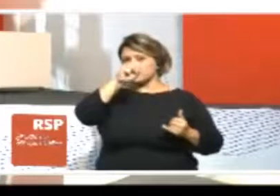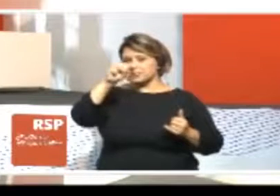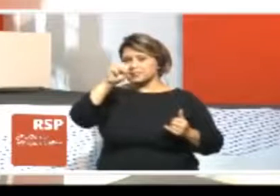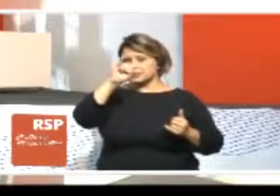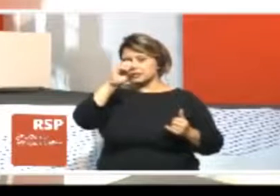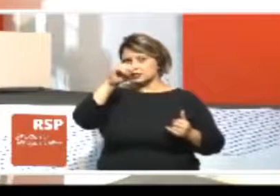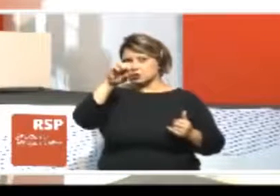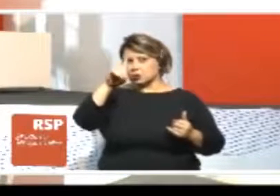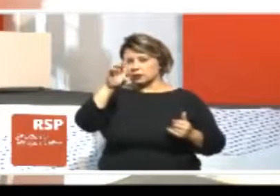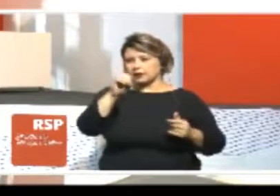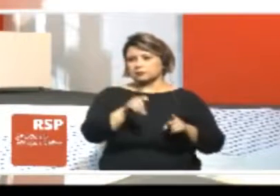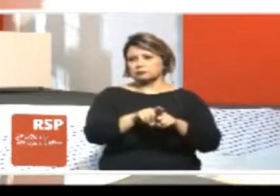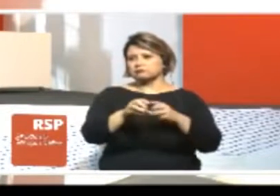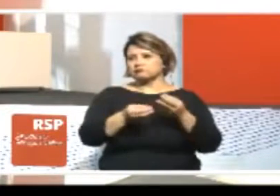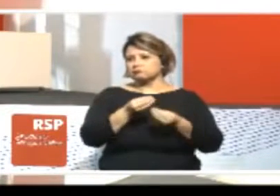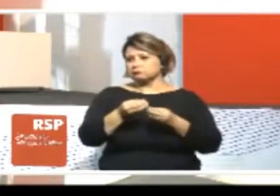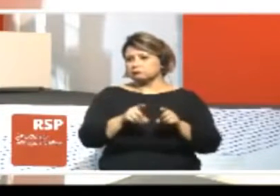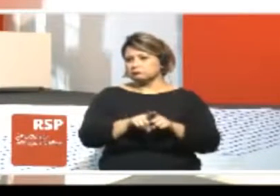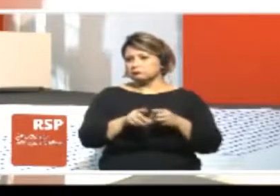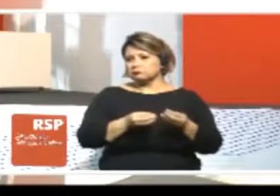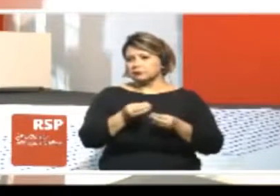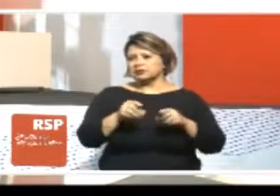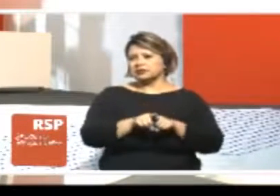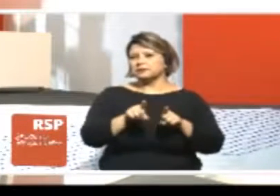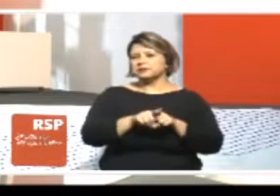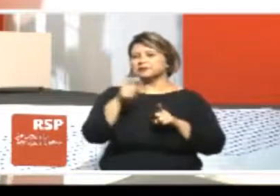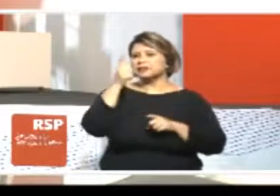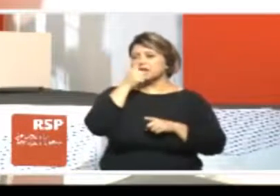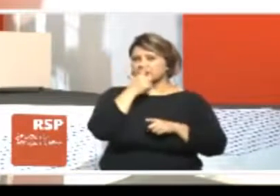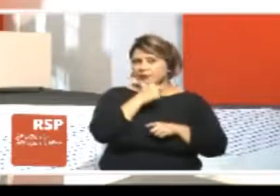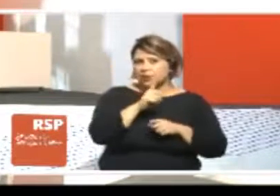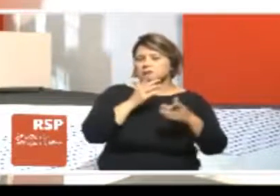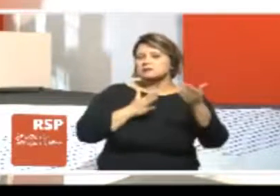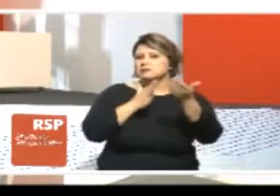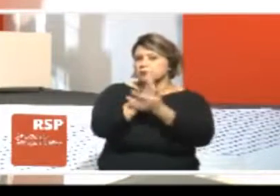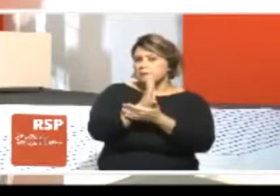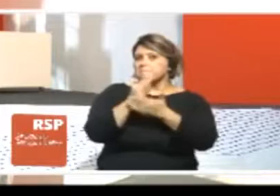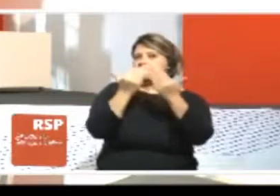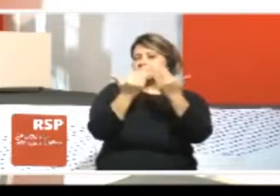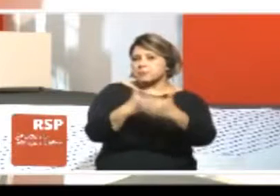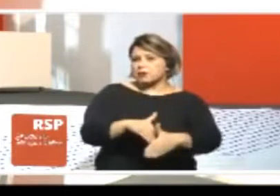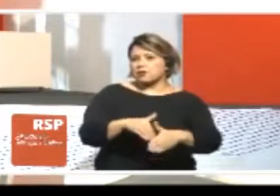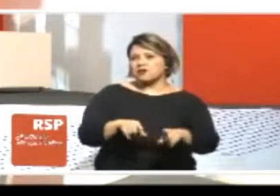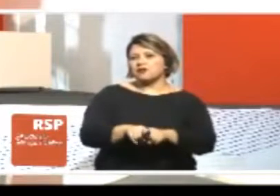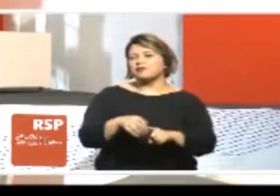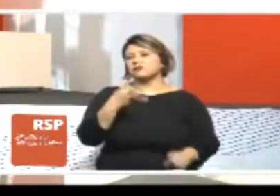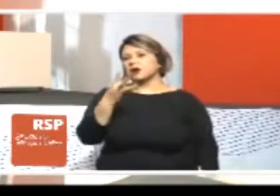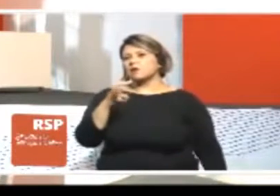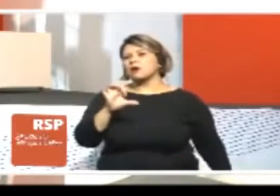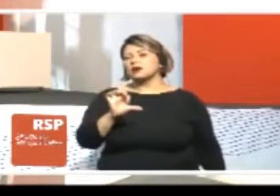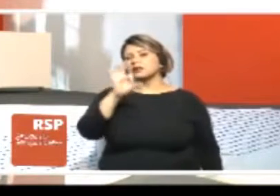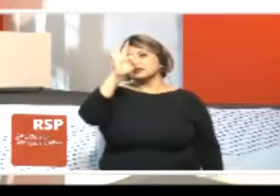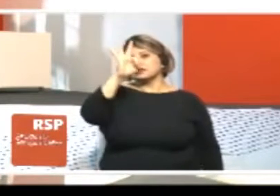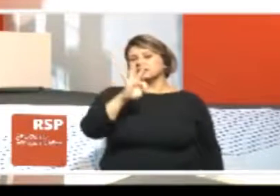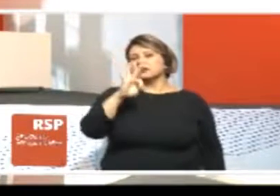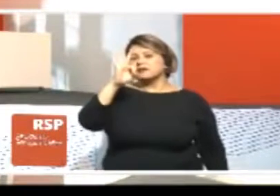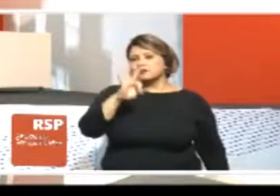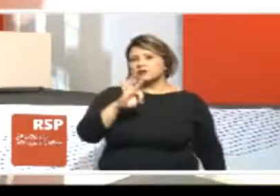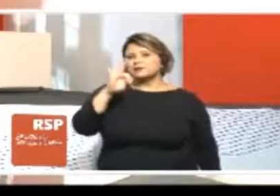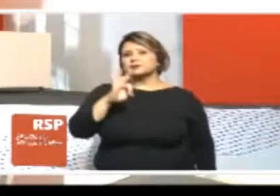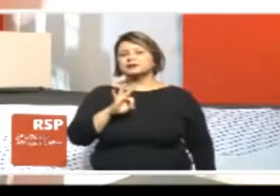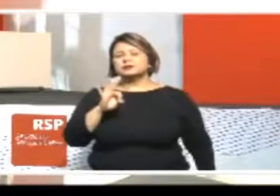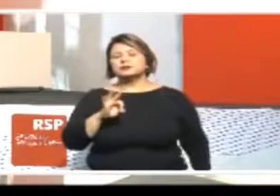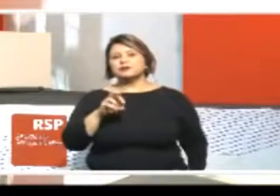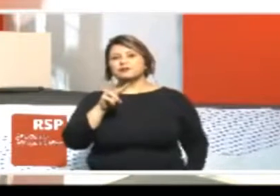casos que hubo un ganador, el 49% para los puestos de dirección